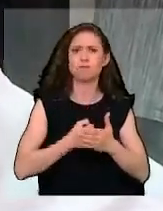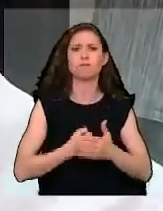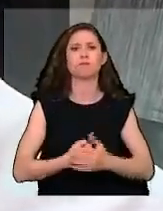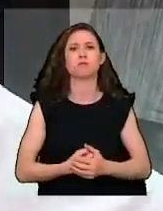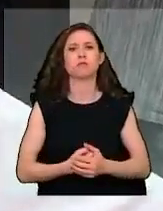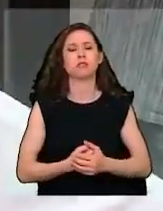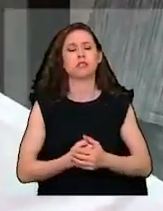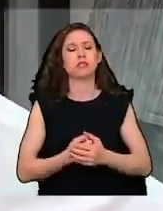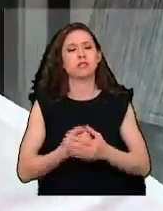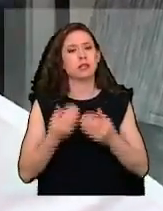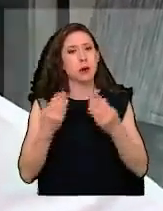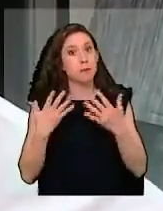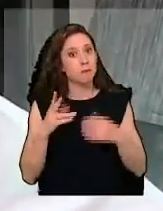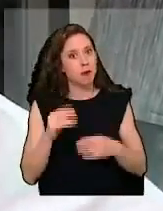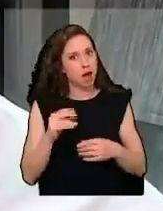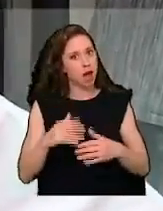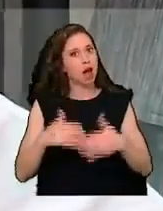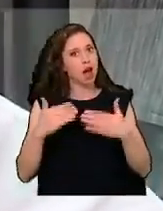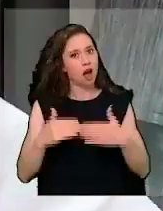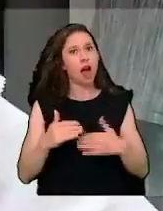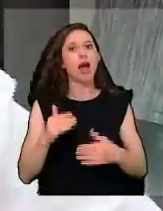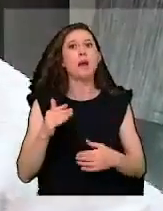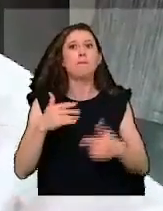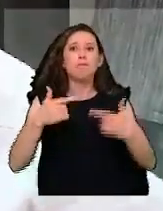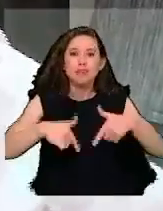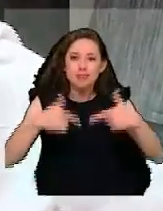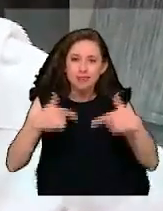Hay que ser ministra femenina